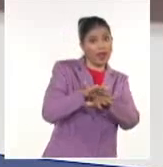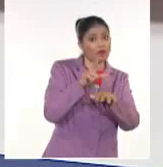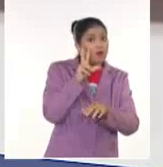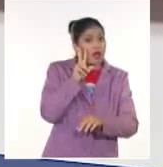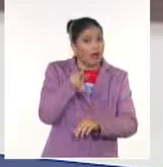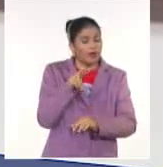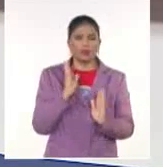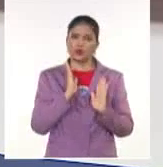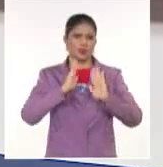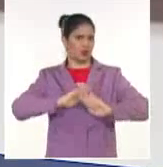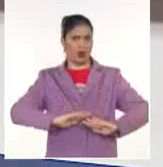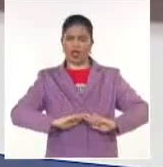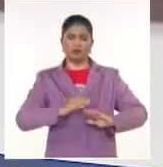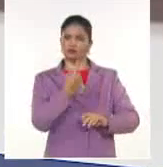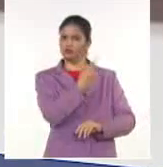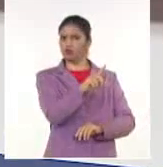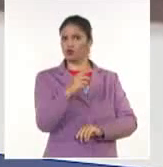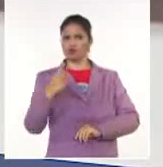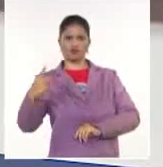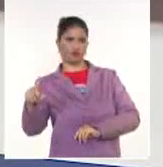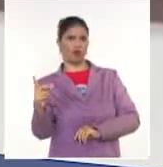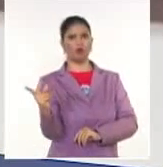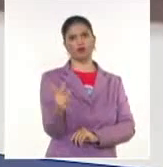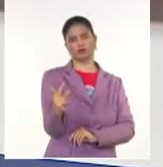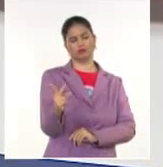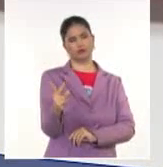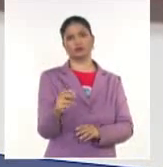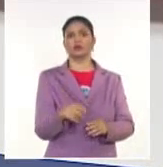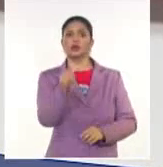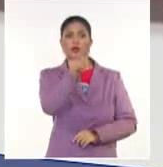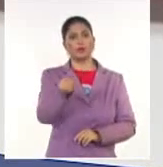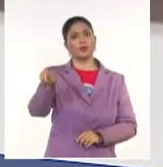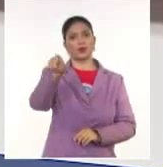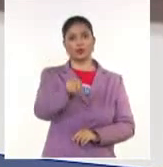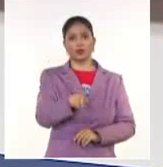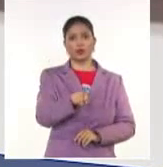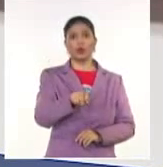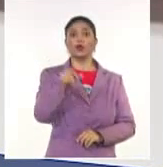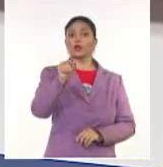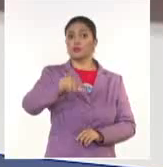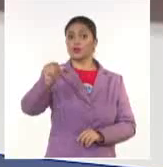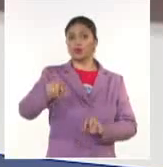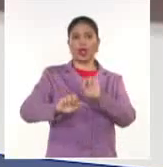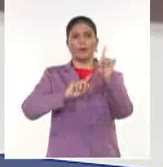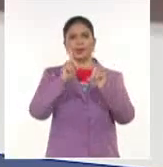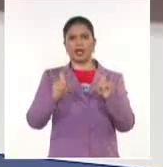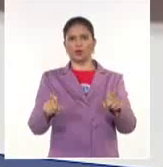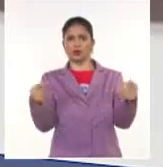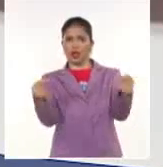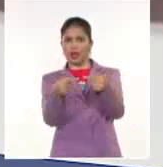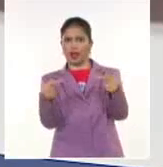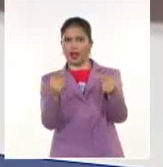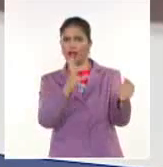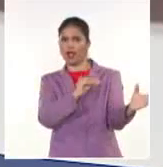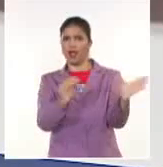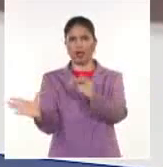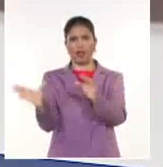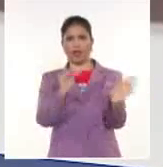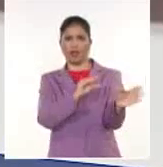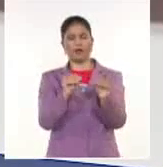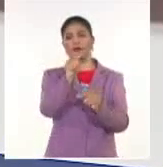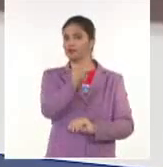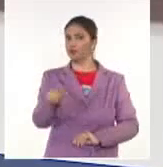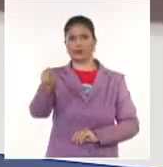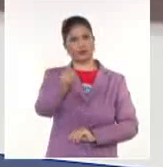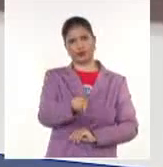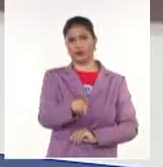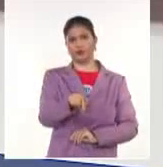orden de las intervenciones son por sorteo y está prohibido que los candidatos se hagan preguntas entre sí les recuerdo que es Este es el